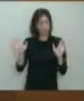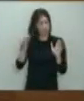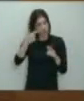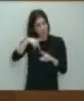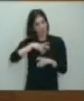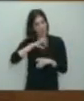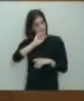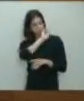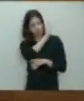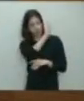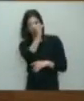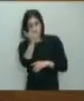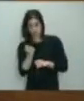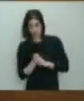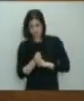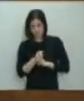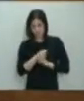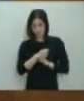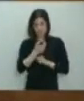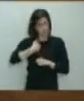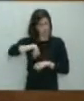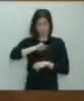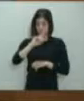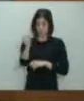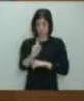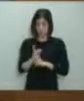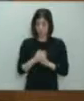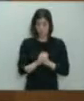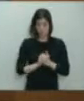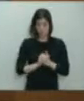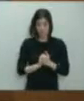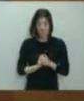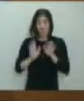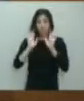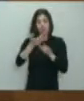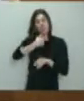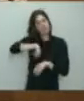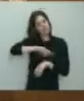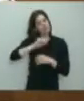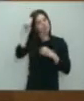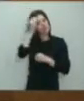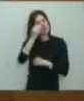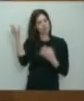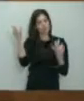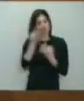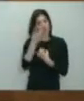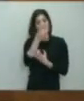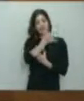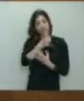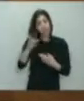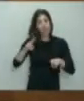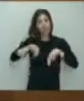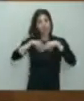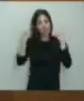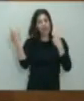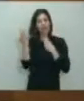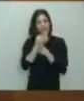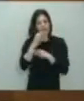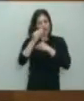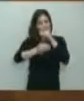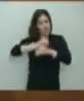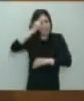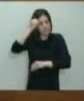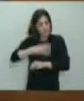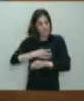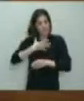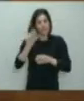principios ideológicos esos criterios, no nosotros. Lo que sí creemos es que la deuda pública hay que emplearla bien, hay que destinarla